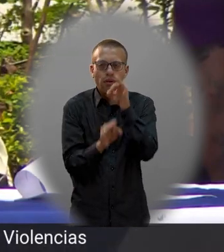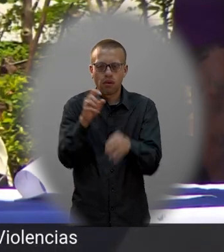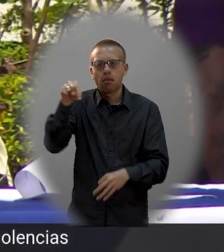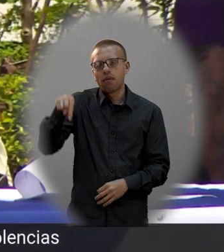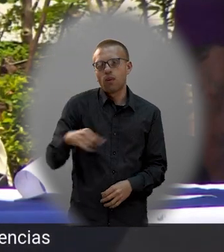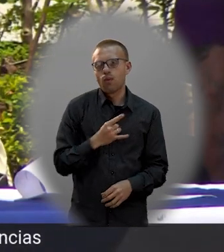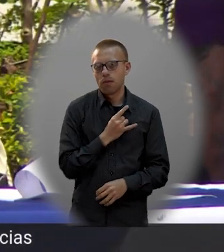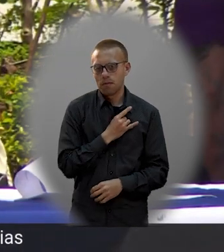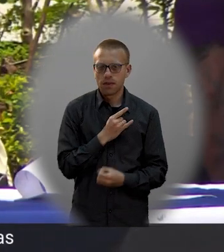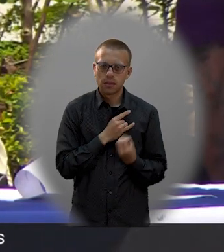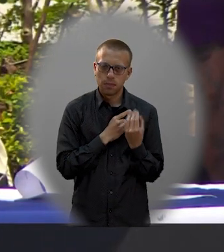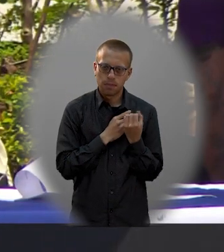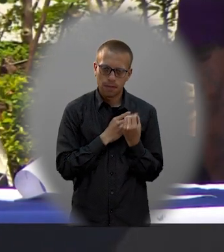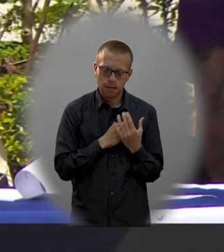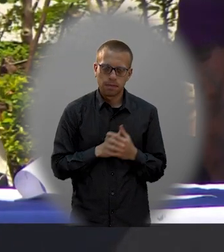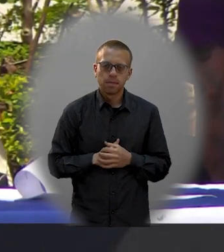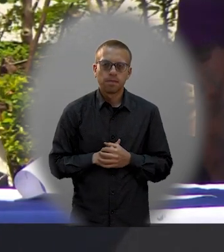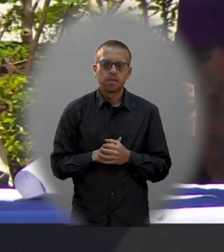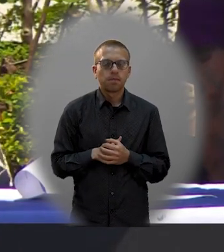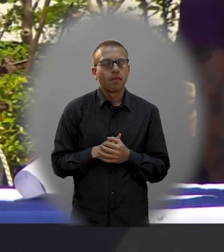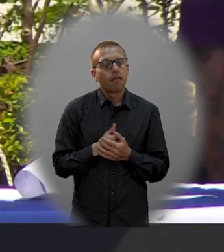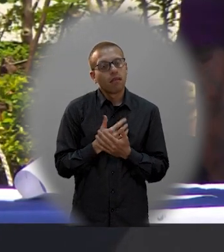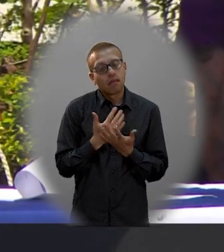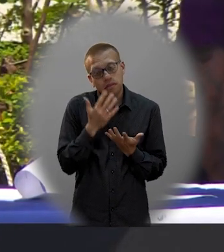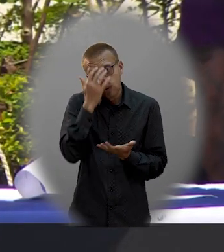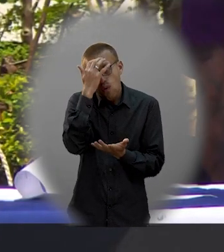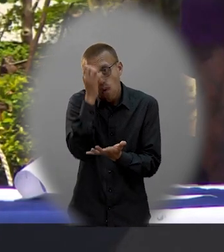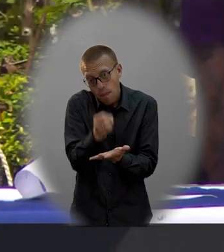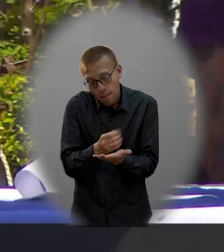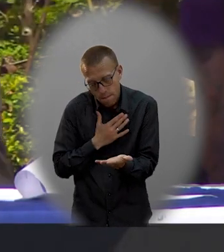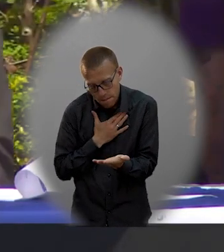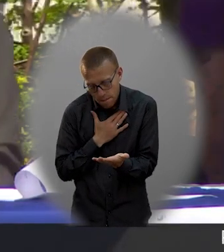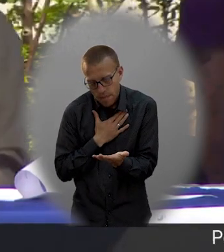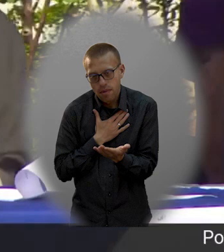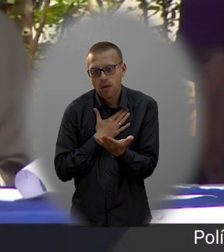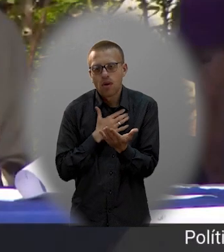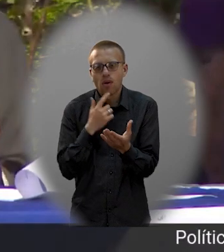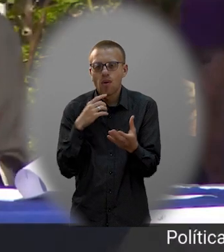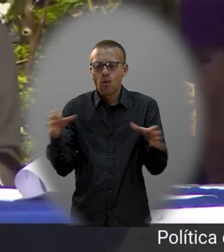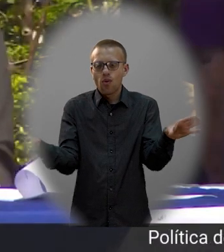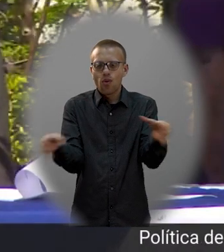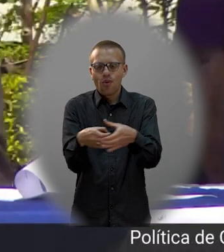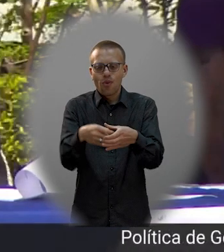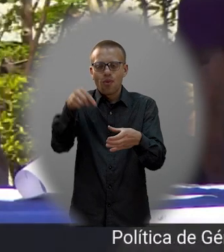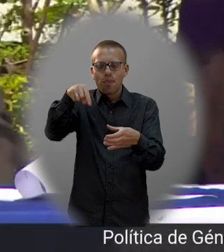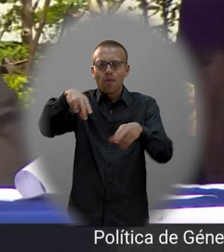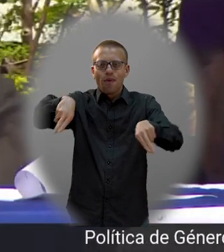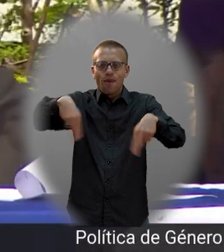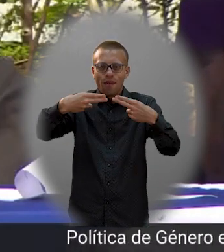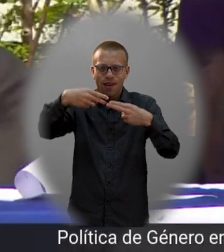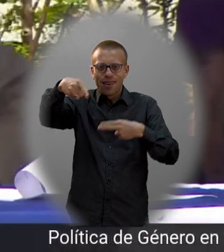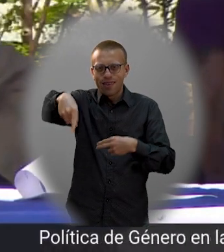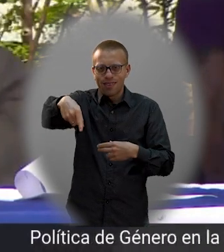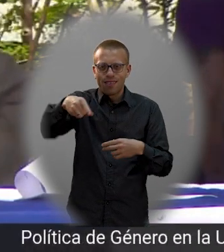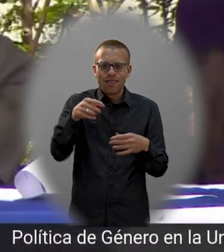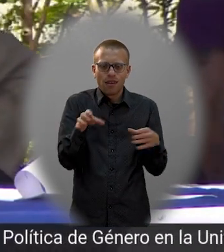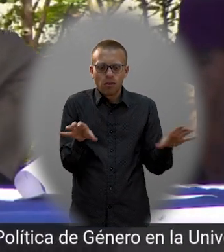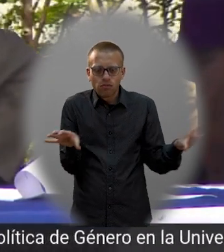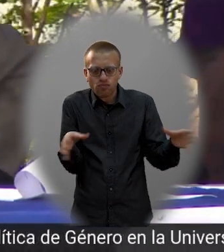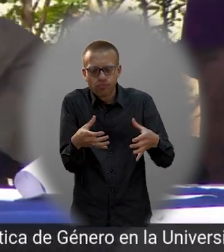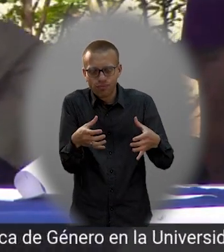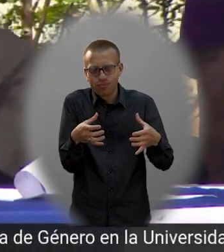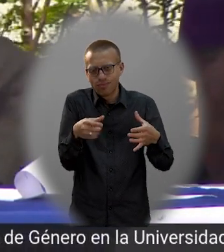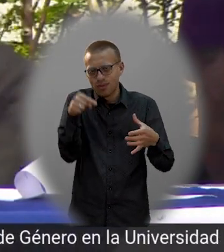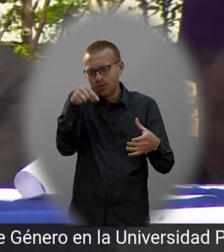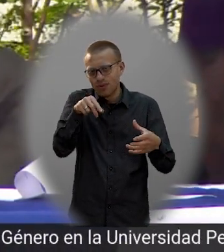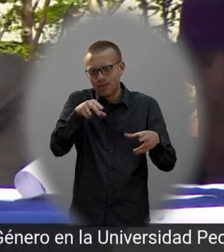universidad. Creo que ahí el grupo de género de la universidad, la colectiva de género